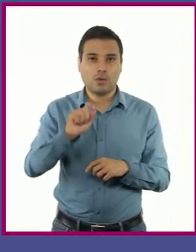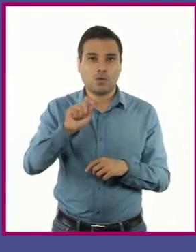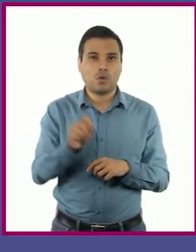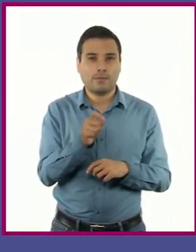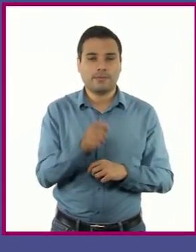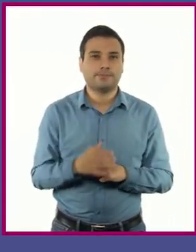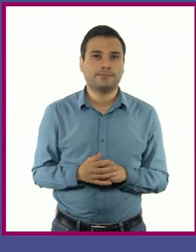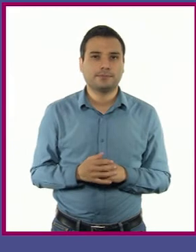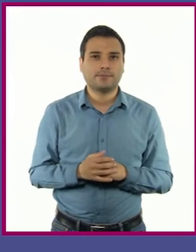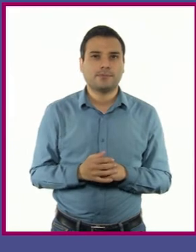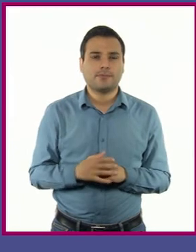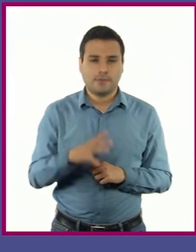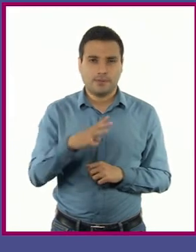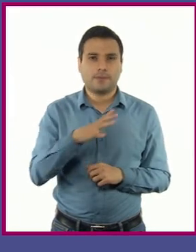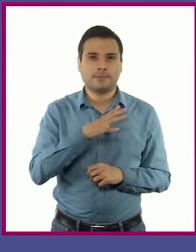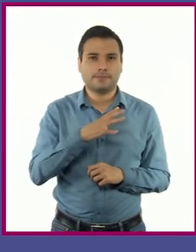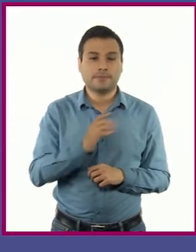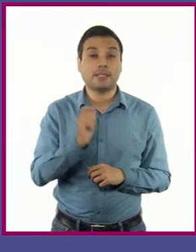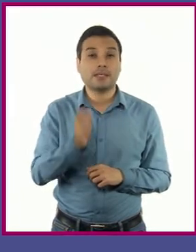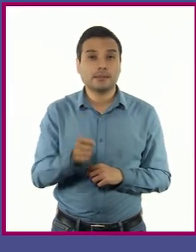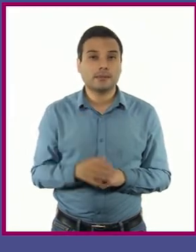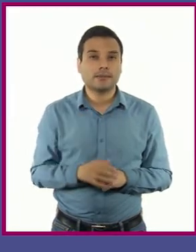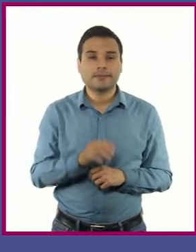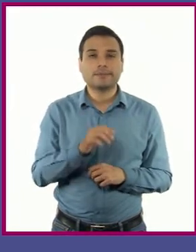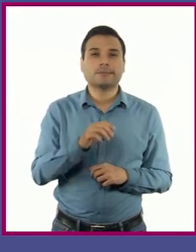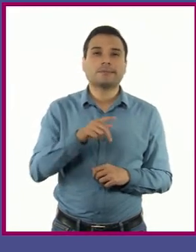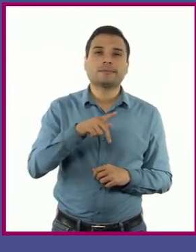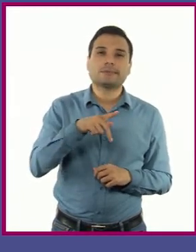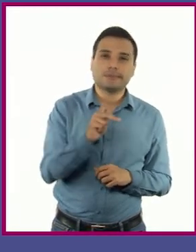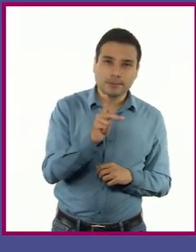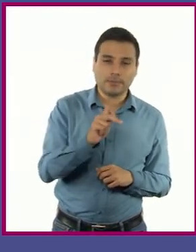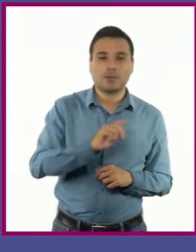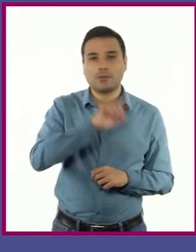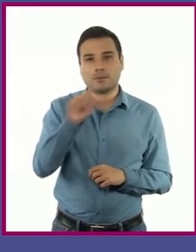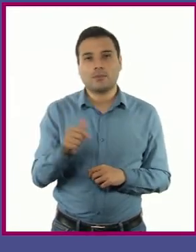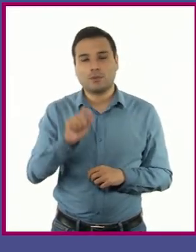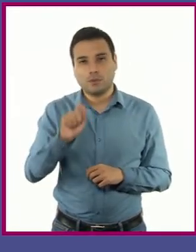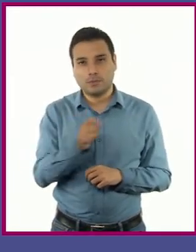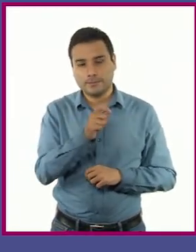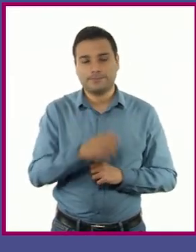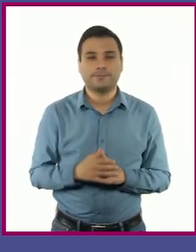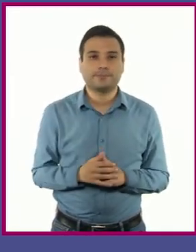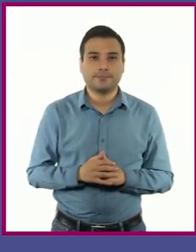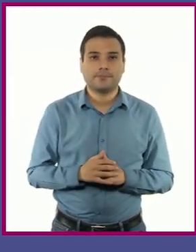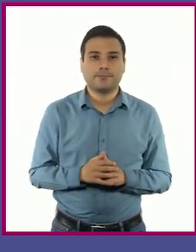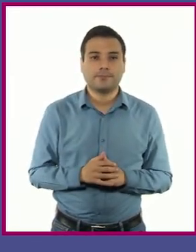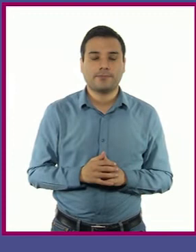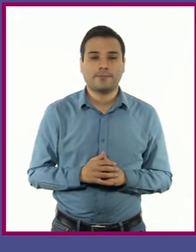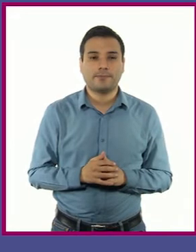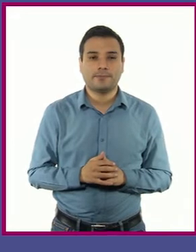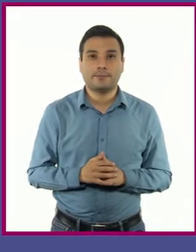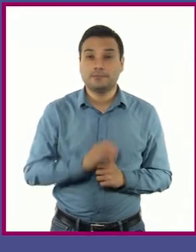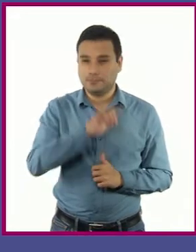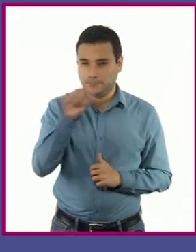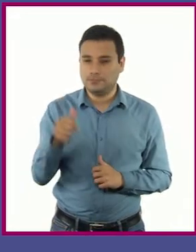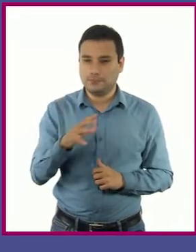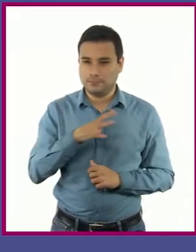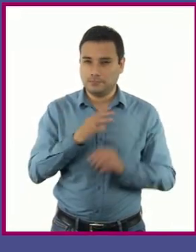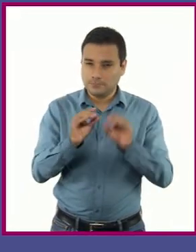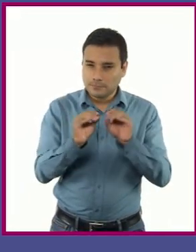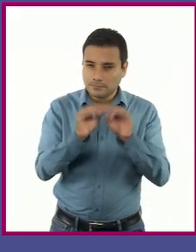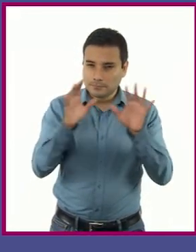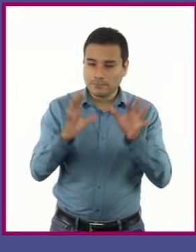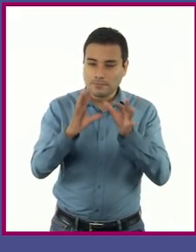la conjunción adversativa, sin embargo, y enseguida una por aclaración. En el